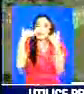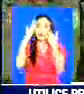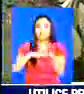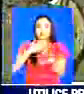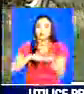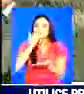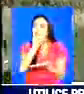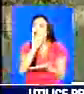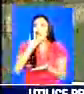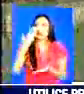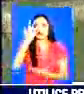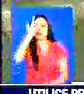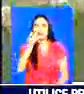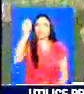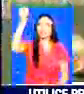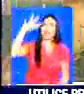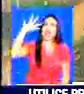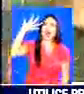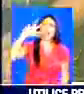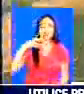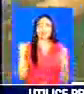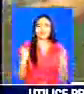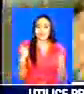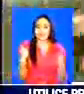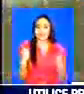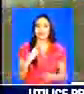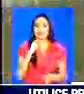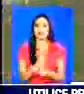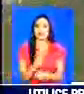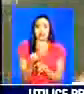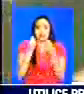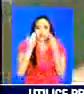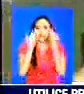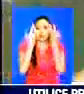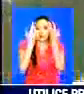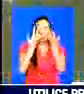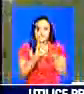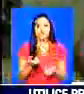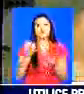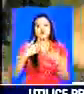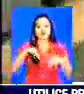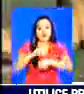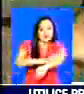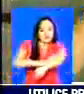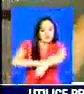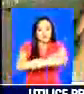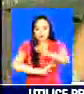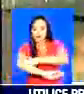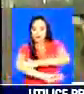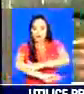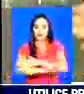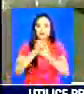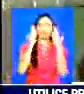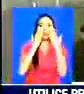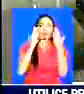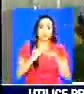muy, muy fuerte sobre todo, y empieza a quemar los tejidos de nuestra piel, ¿sí? Entonces a partir de ahí debemos tener esas precauciones. Muy bien.